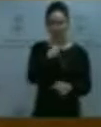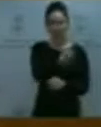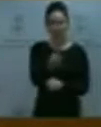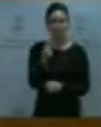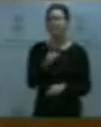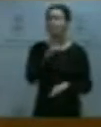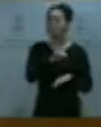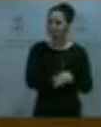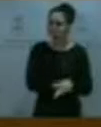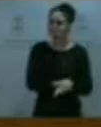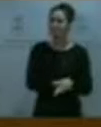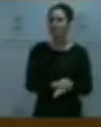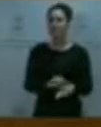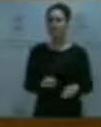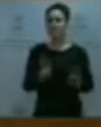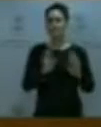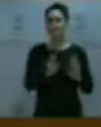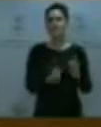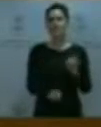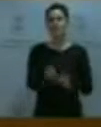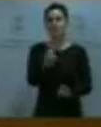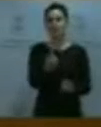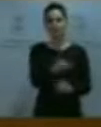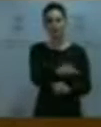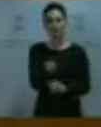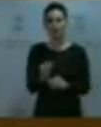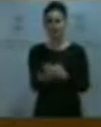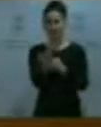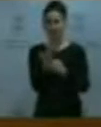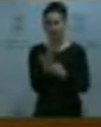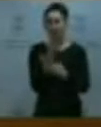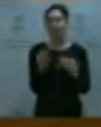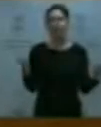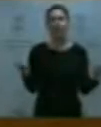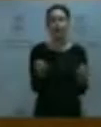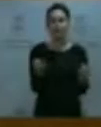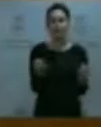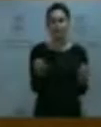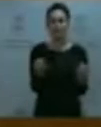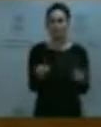de ustedes plantean supondría, es decir, el cierre de las térmicas,